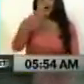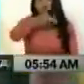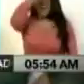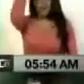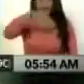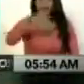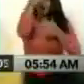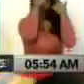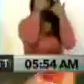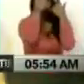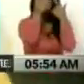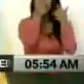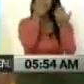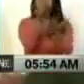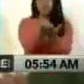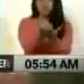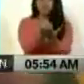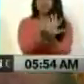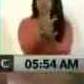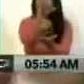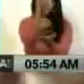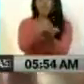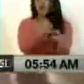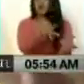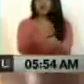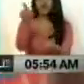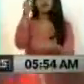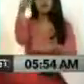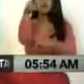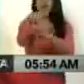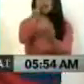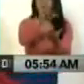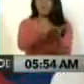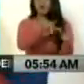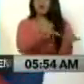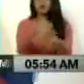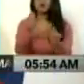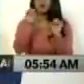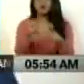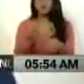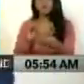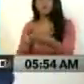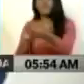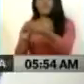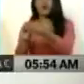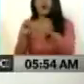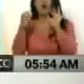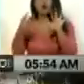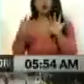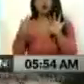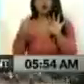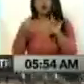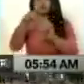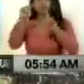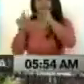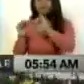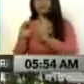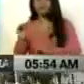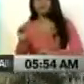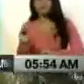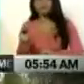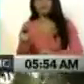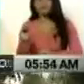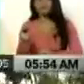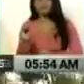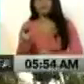Chávez propuso y se aprobó en la Asamblea Nacional incorporar la octava estrella de